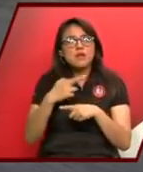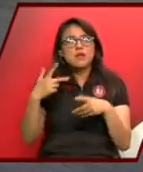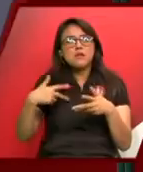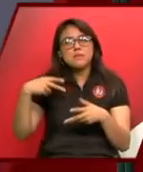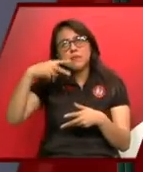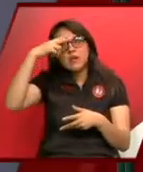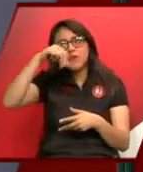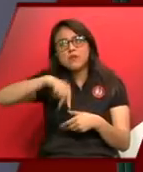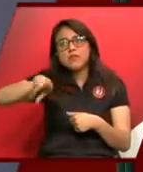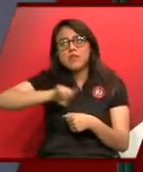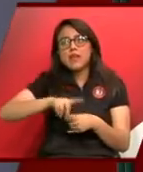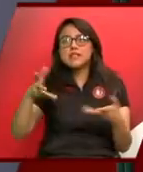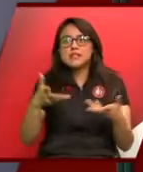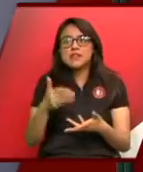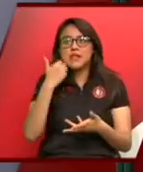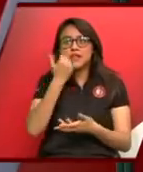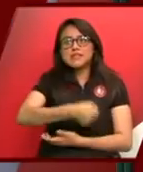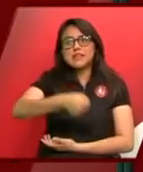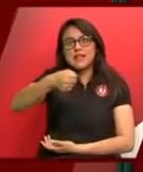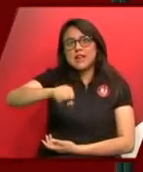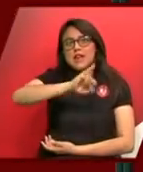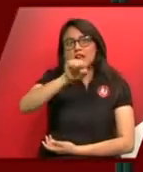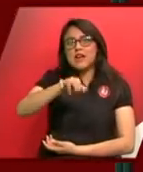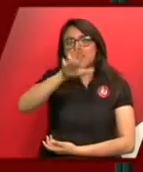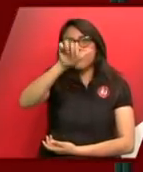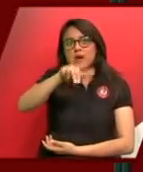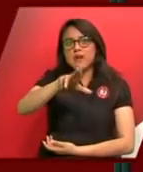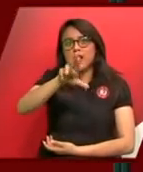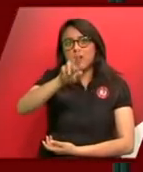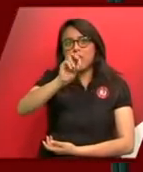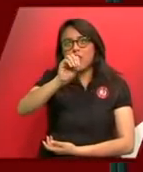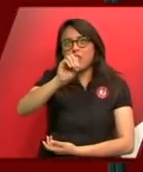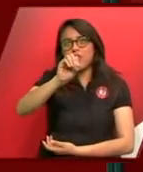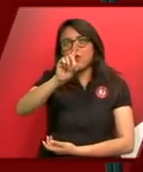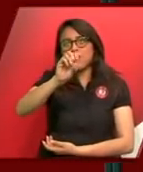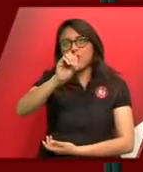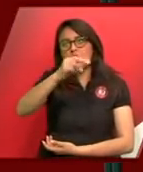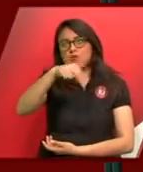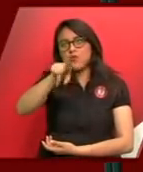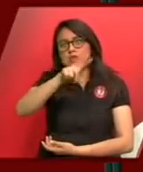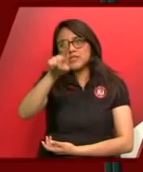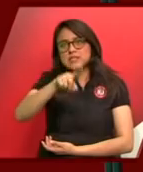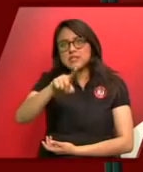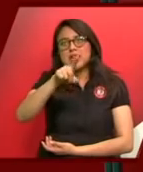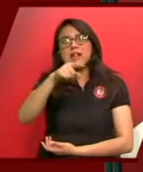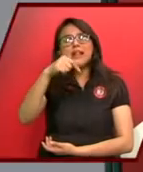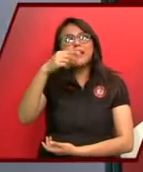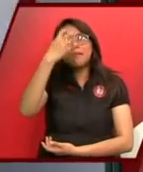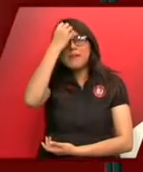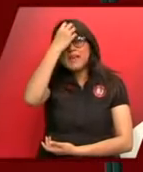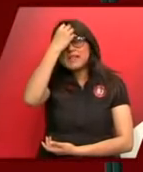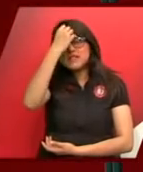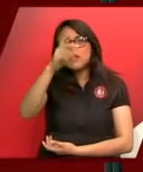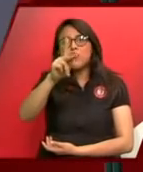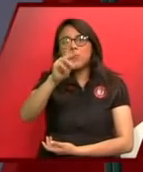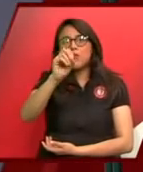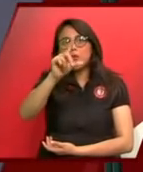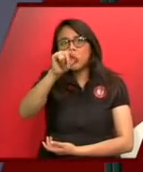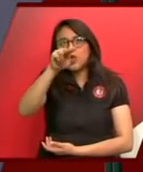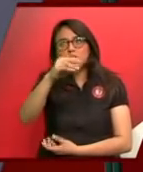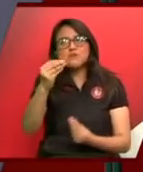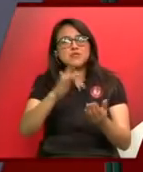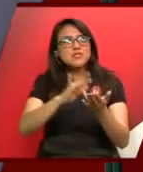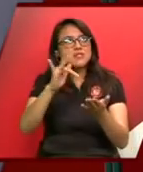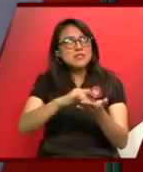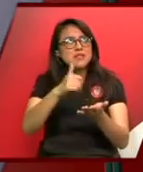el Hecho en México del día de hoy, saludos a Juan Ordóñez Villarreal, el payasito Polín, precisamente, que nos escribe y dice, gracias por